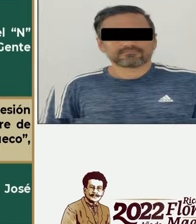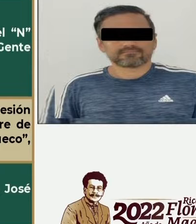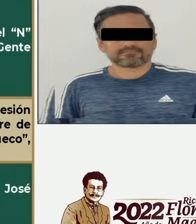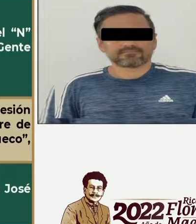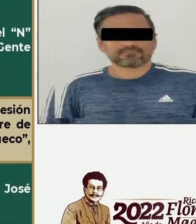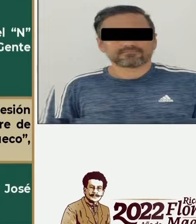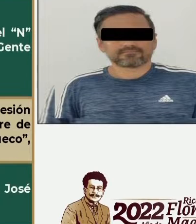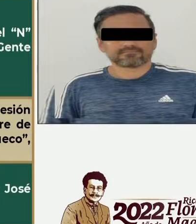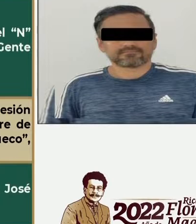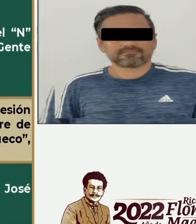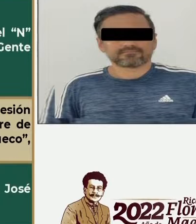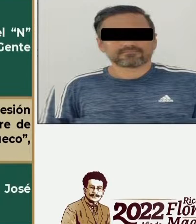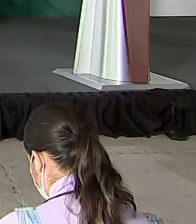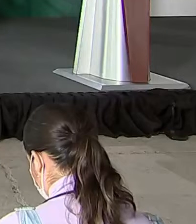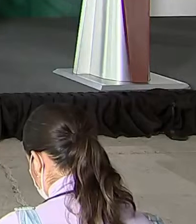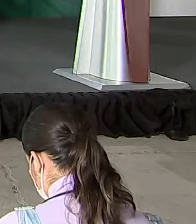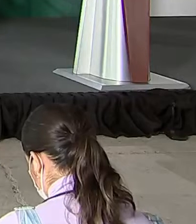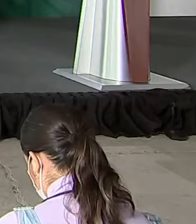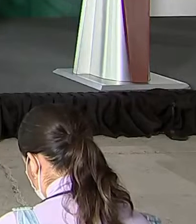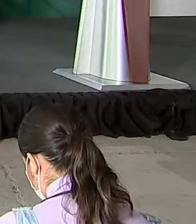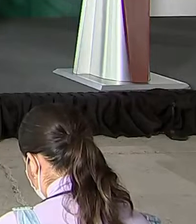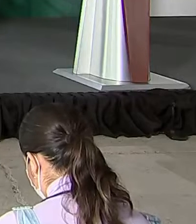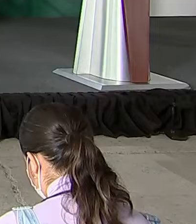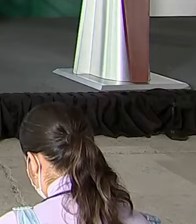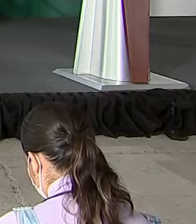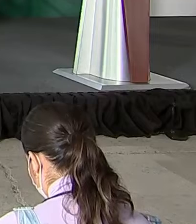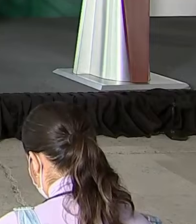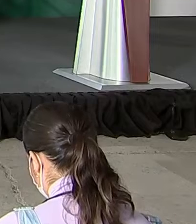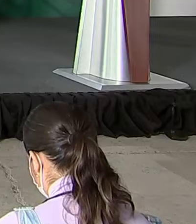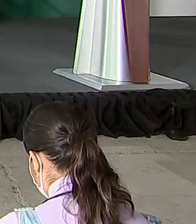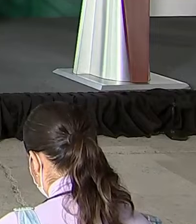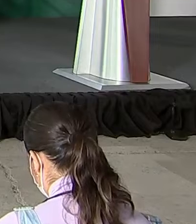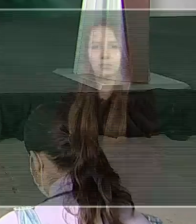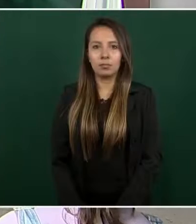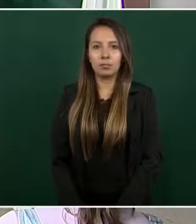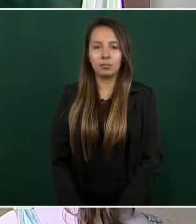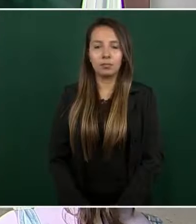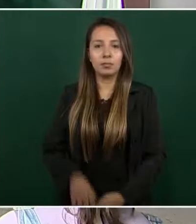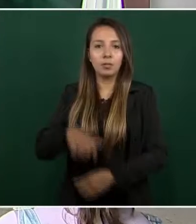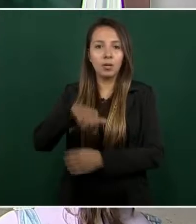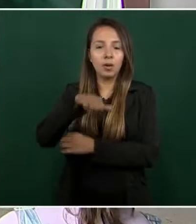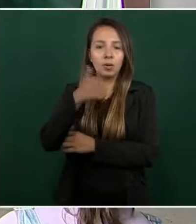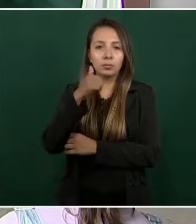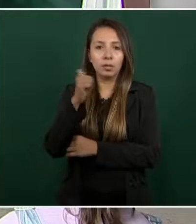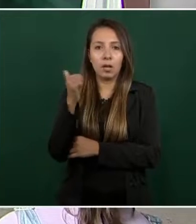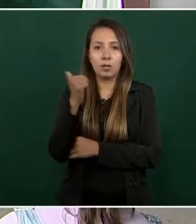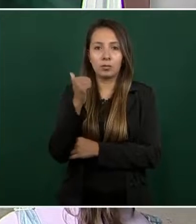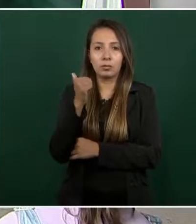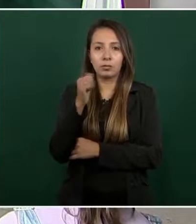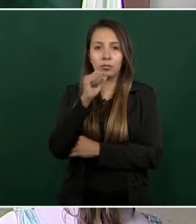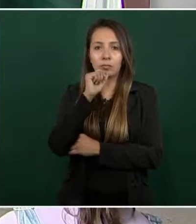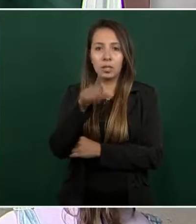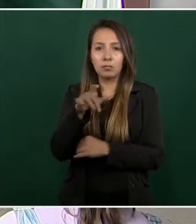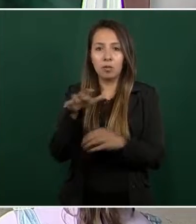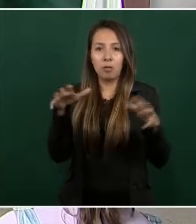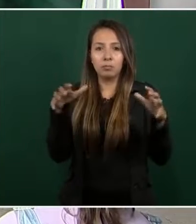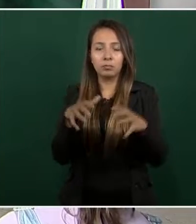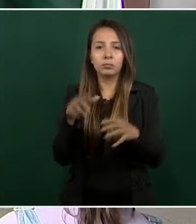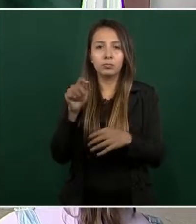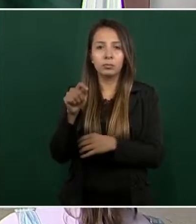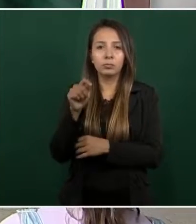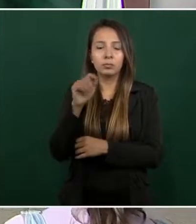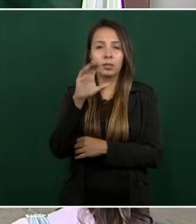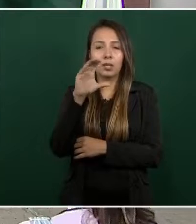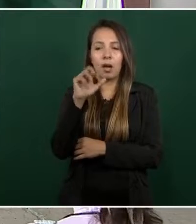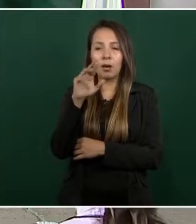El 11 de agosto, un integrante más de esa misma célula, que es afín al cártel del